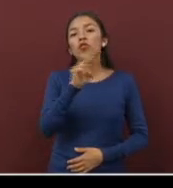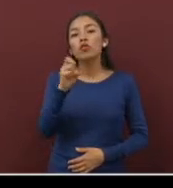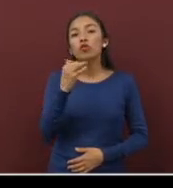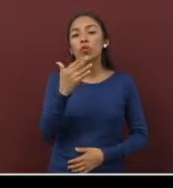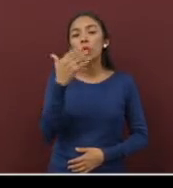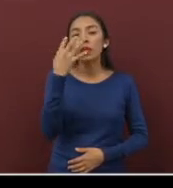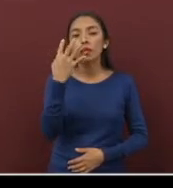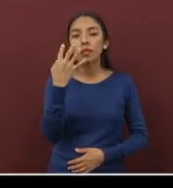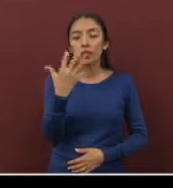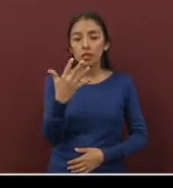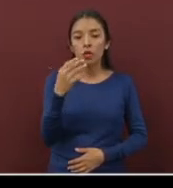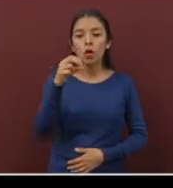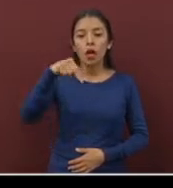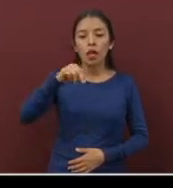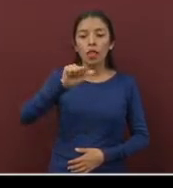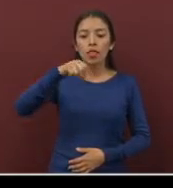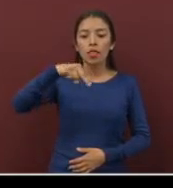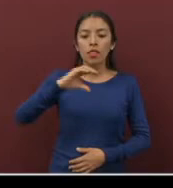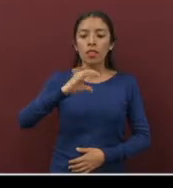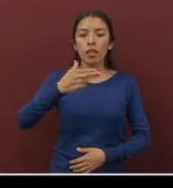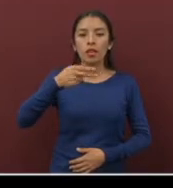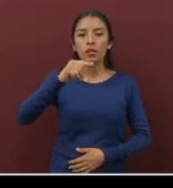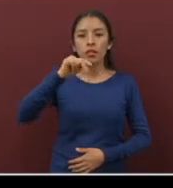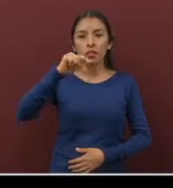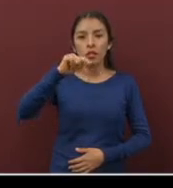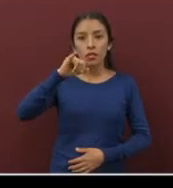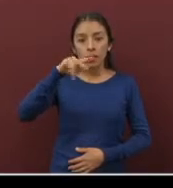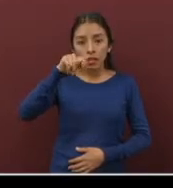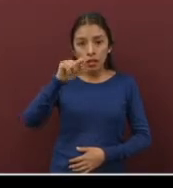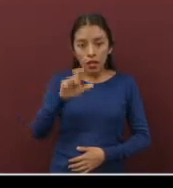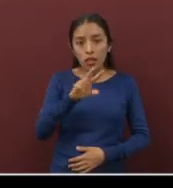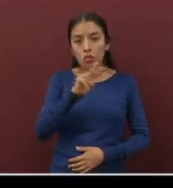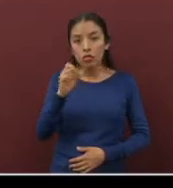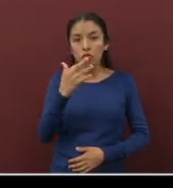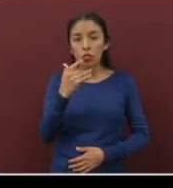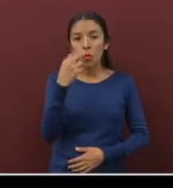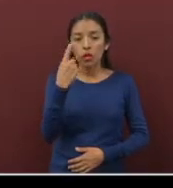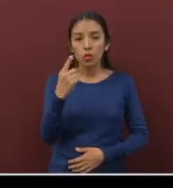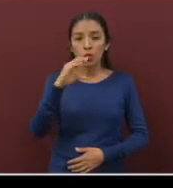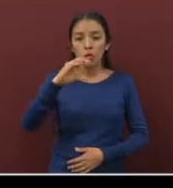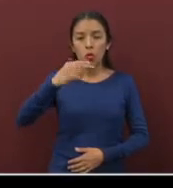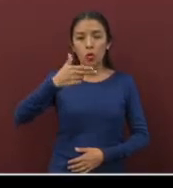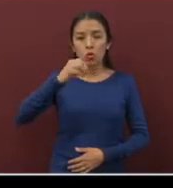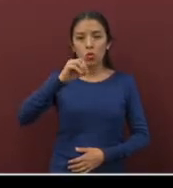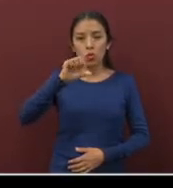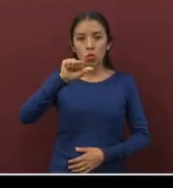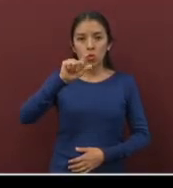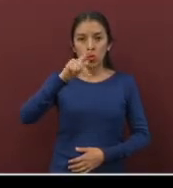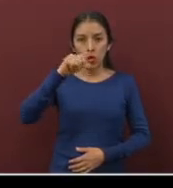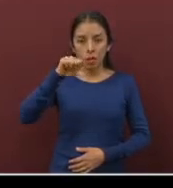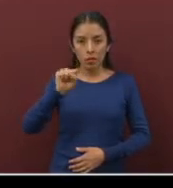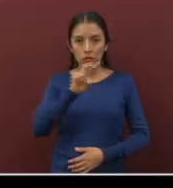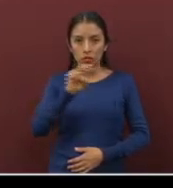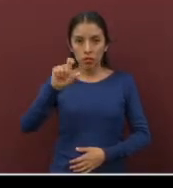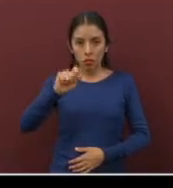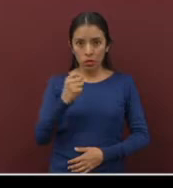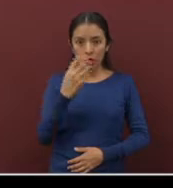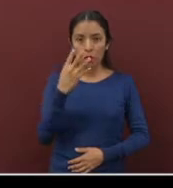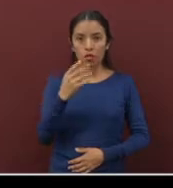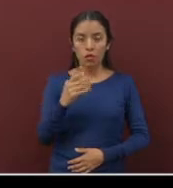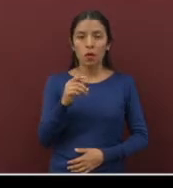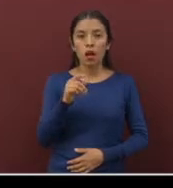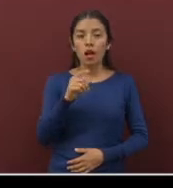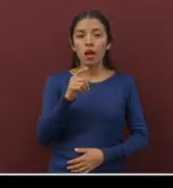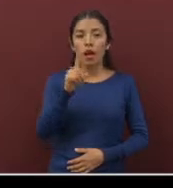nanchital 251 las choapas con 224 agua